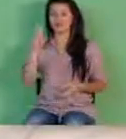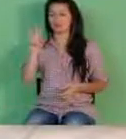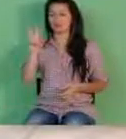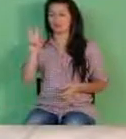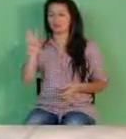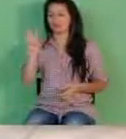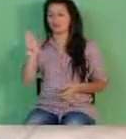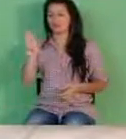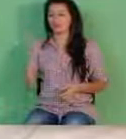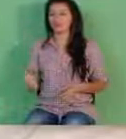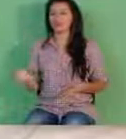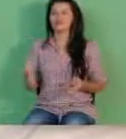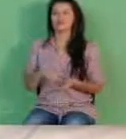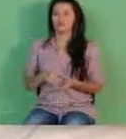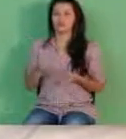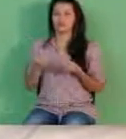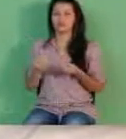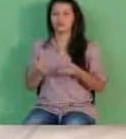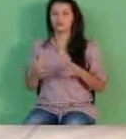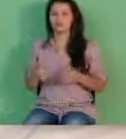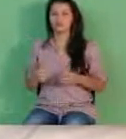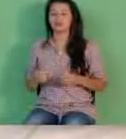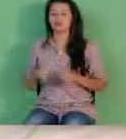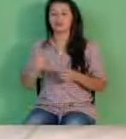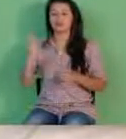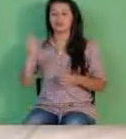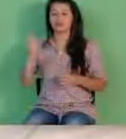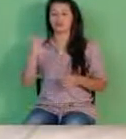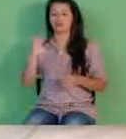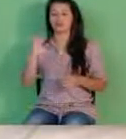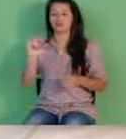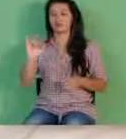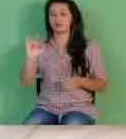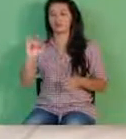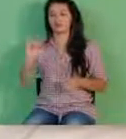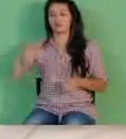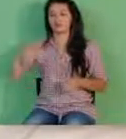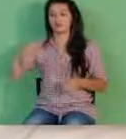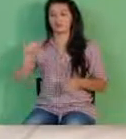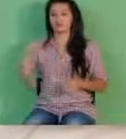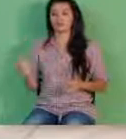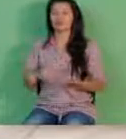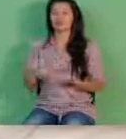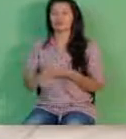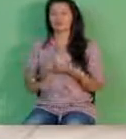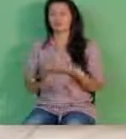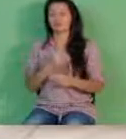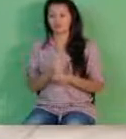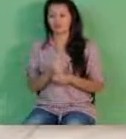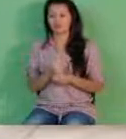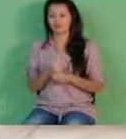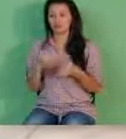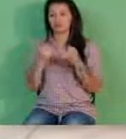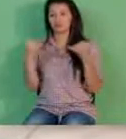de muchos equipos de ambulancias equipos quirúrgicos háblenos un poquito de esto este año finalizando el año